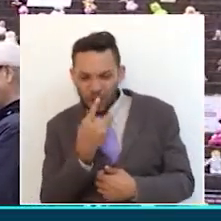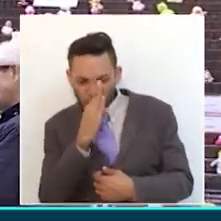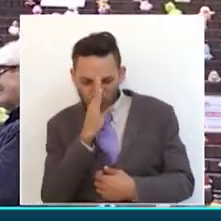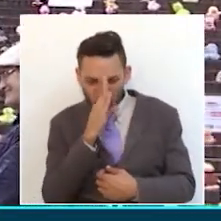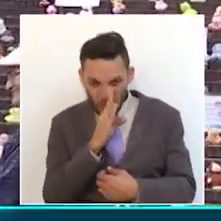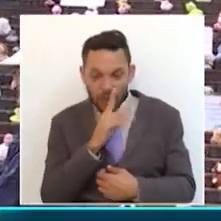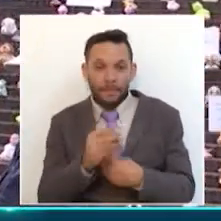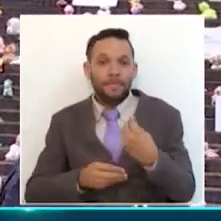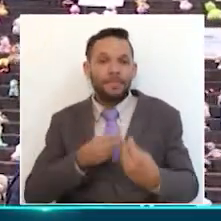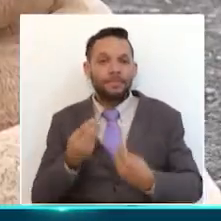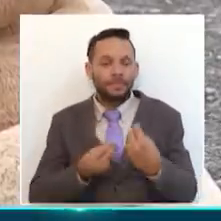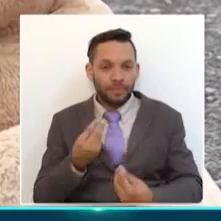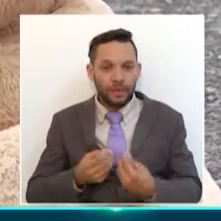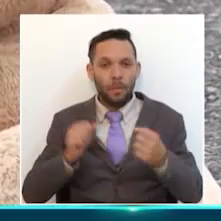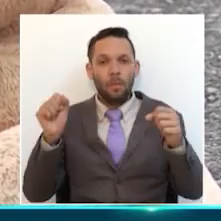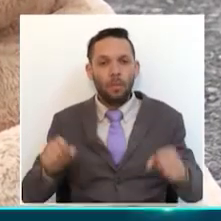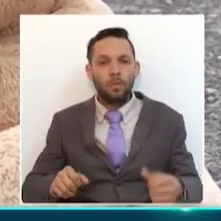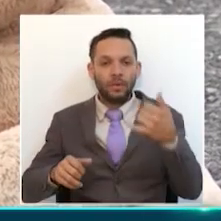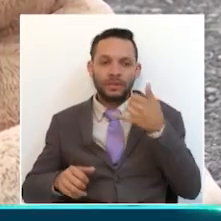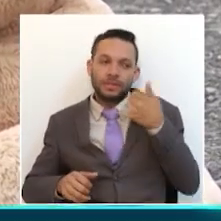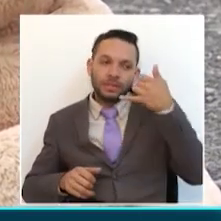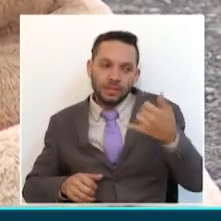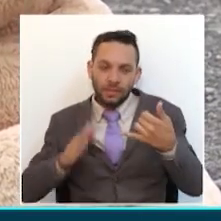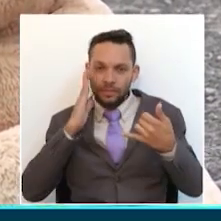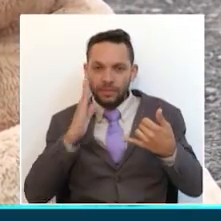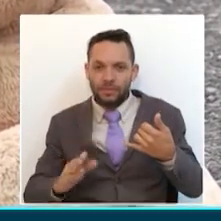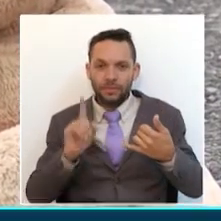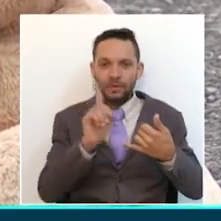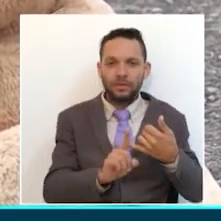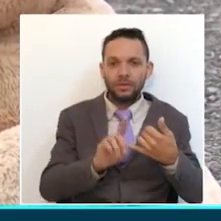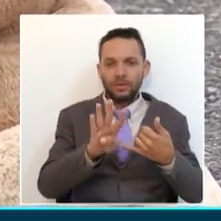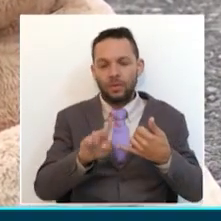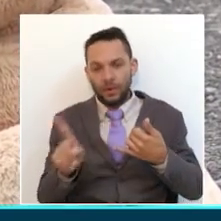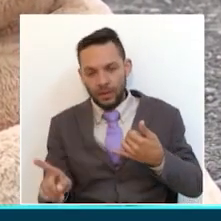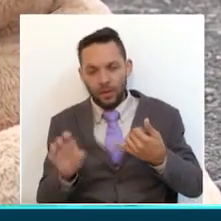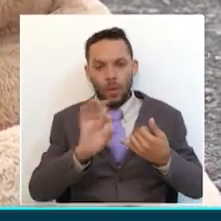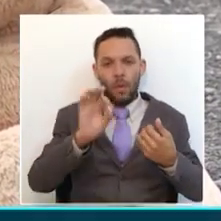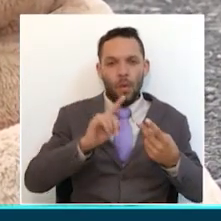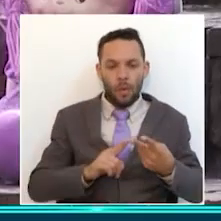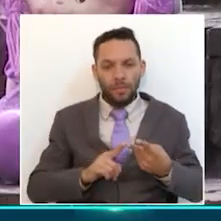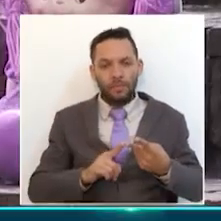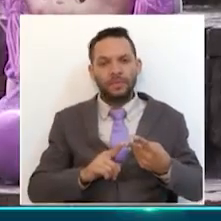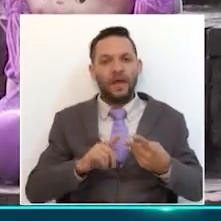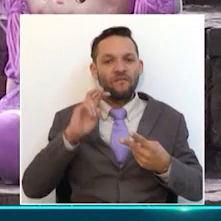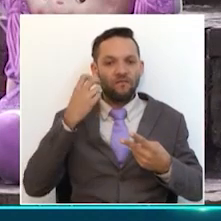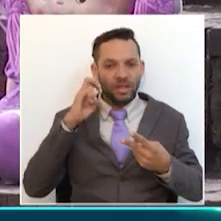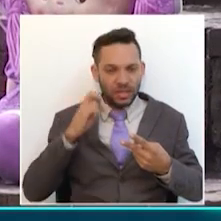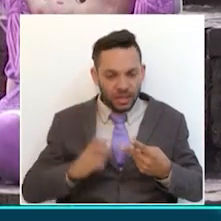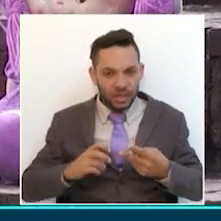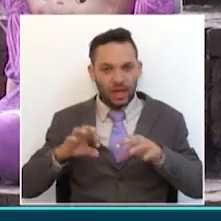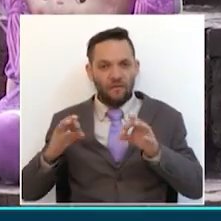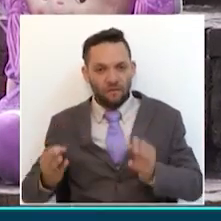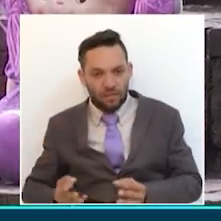abusado sexualmente, están disponibles las líneas de atención 141 del ICBF, la Unidad de Delitos Sexuales, la Fiscalía, comisarías de